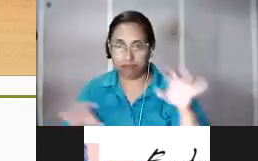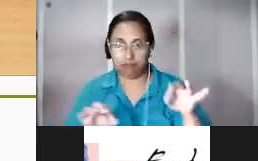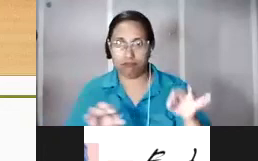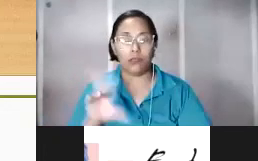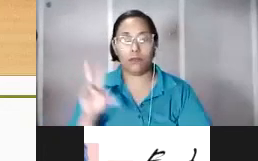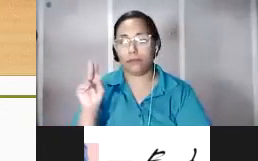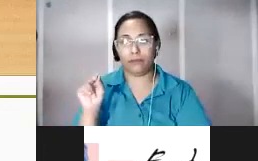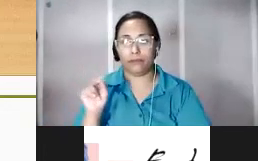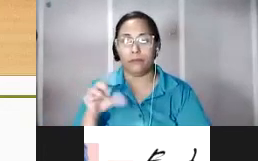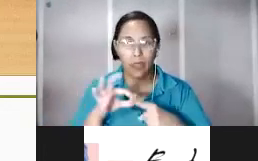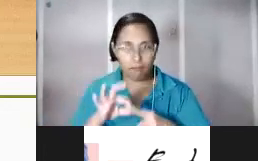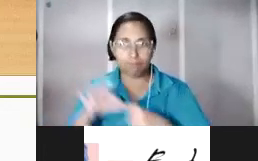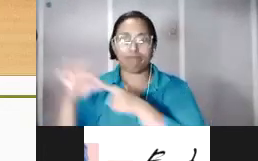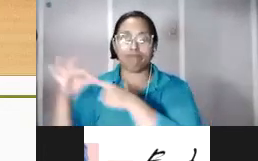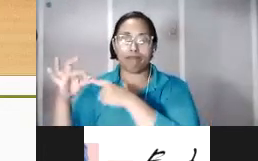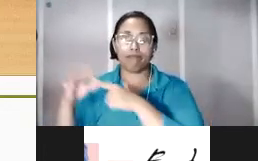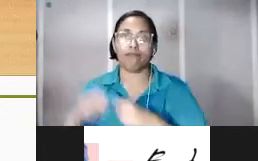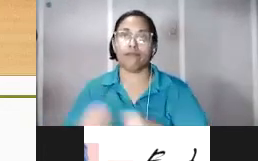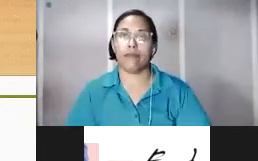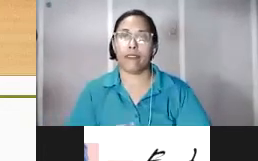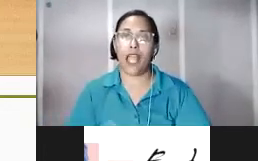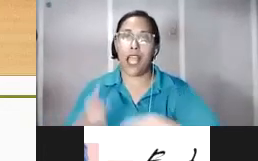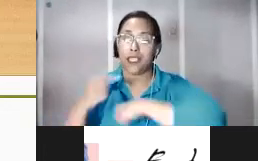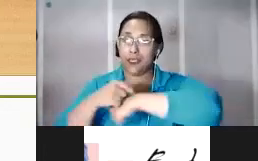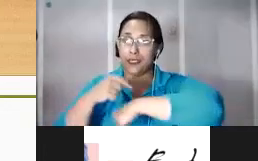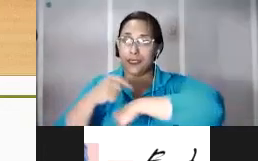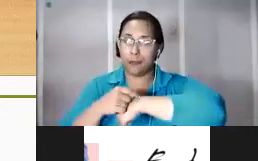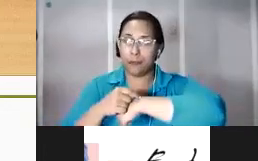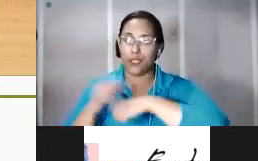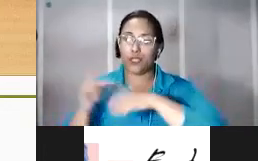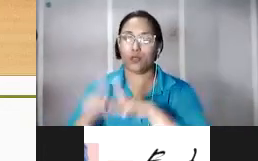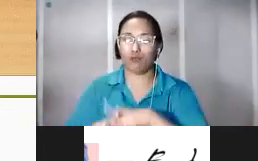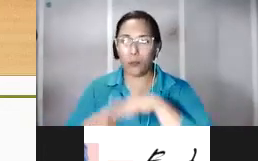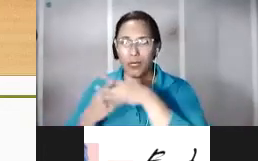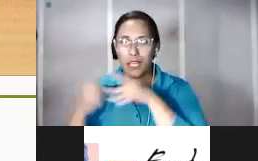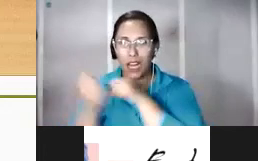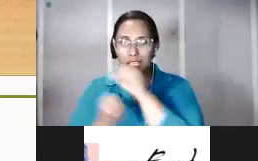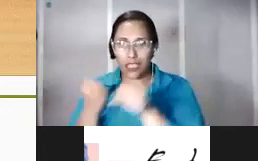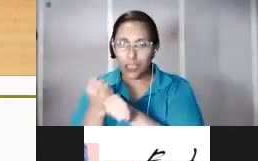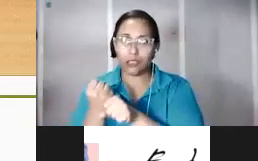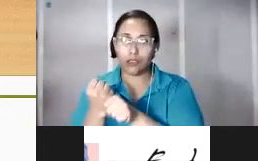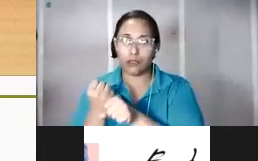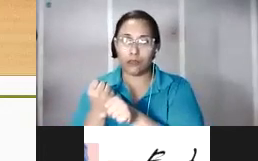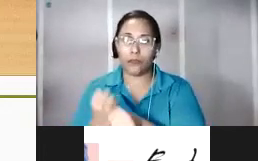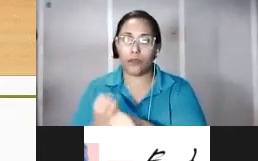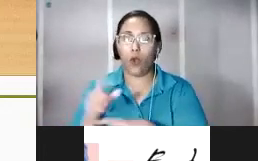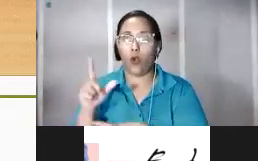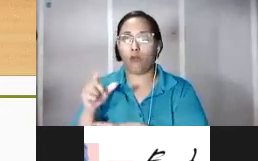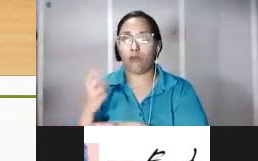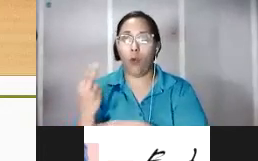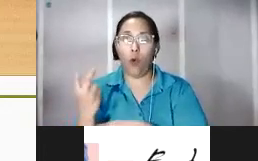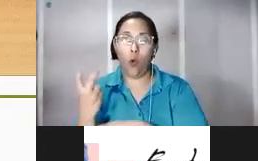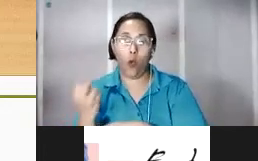¿no? Para ese momento, ya al iniciar esta década, habían transcurrido 12 años del cambio